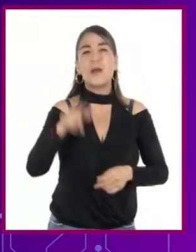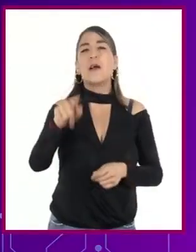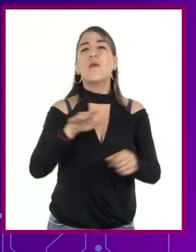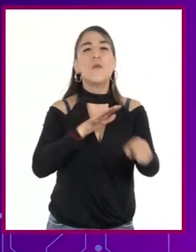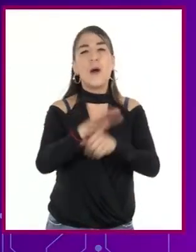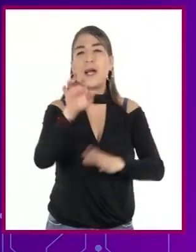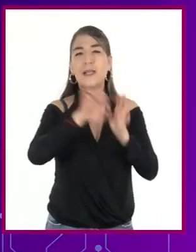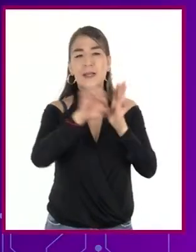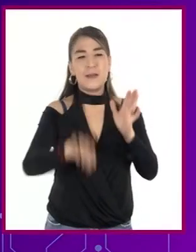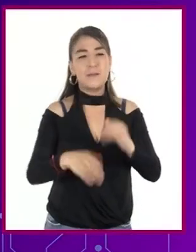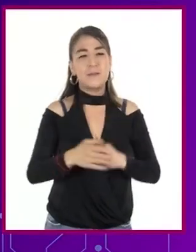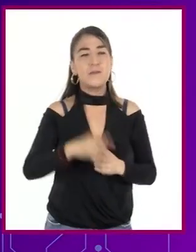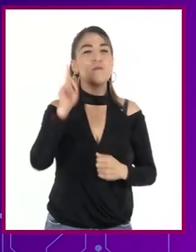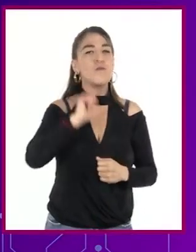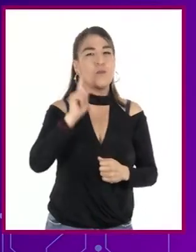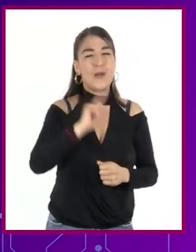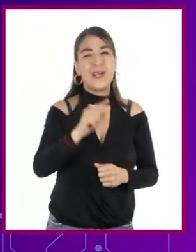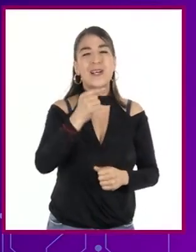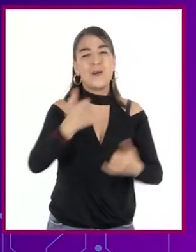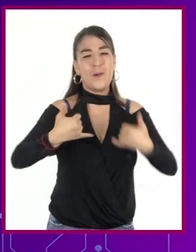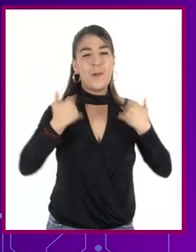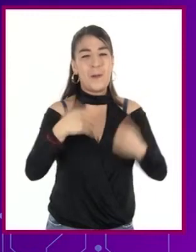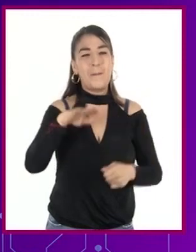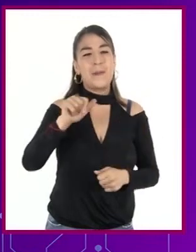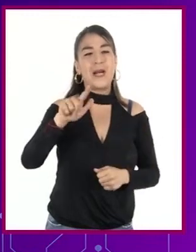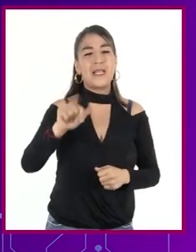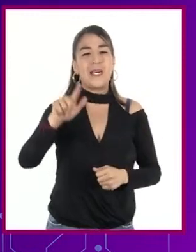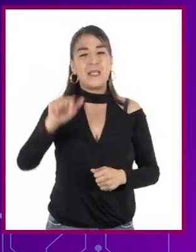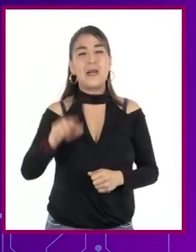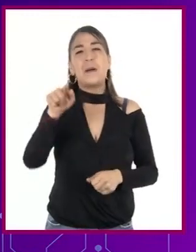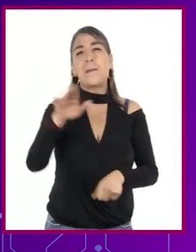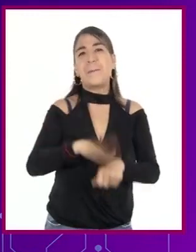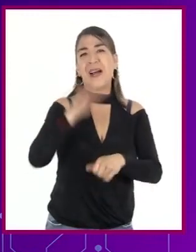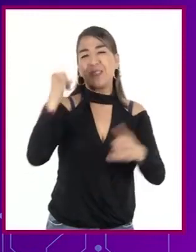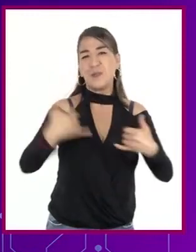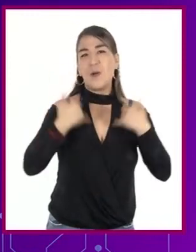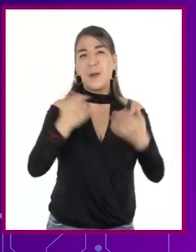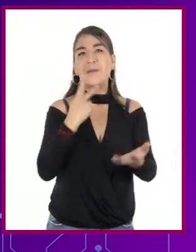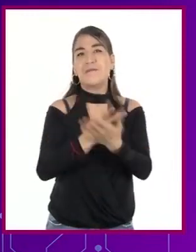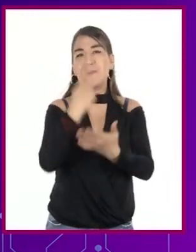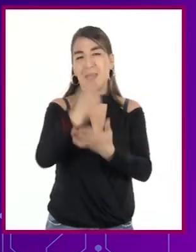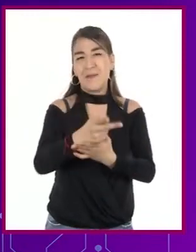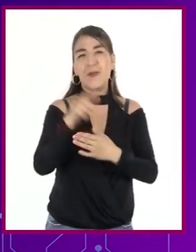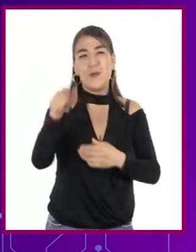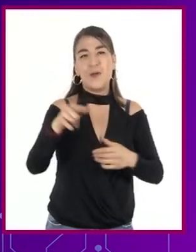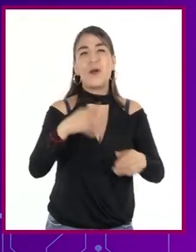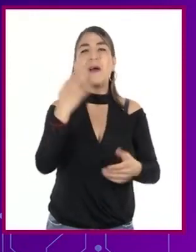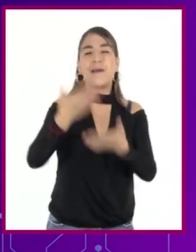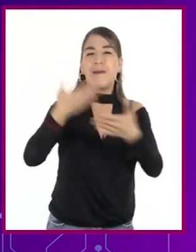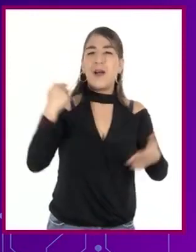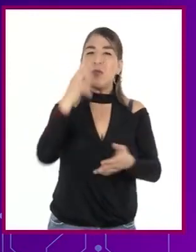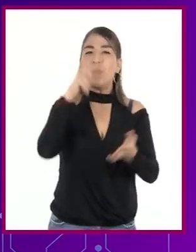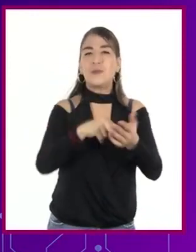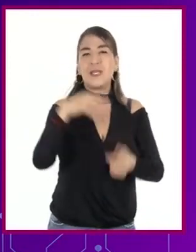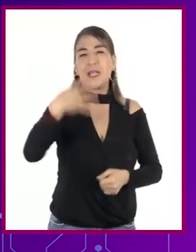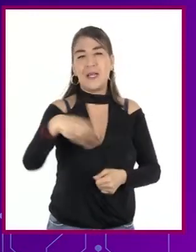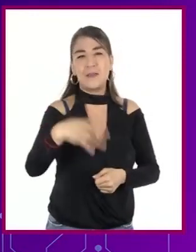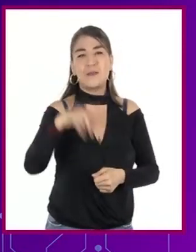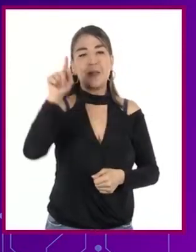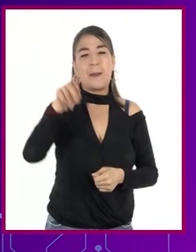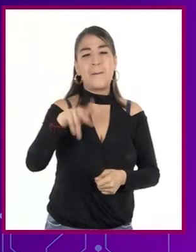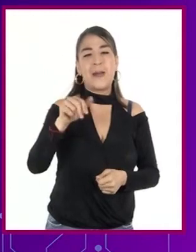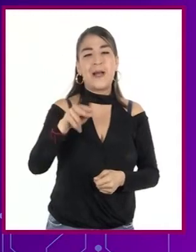son: Malala Yousafzai es la persona más joven que lo ha recibido y fue en 2014,